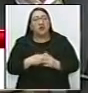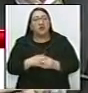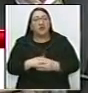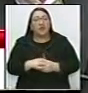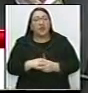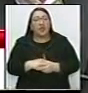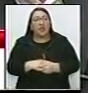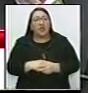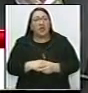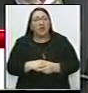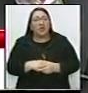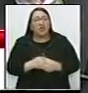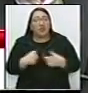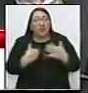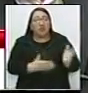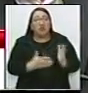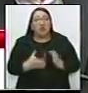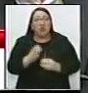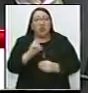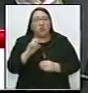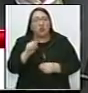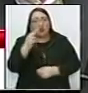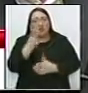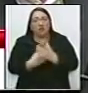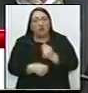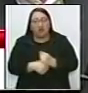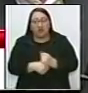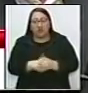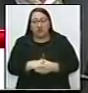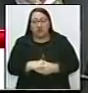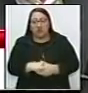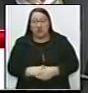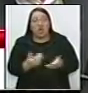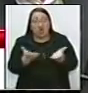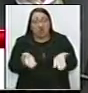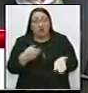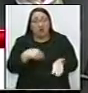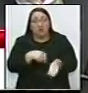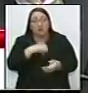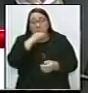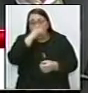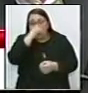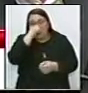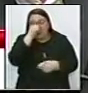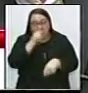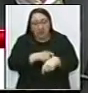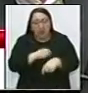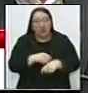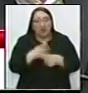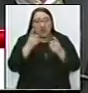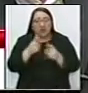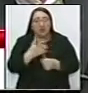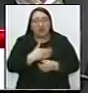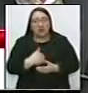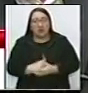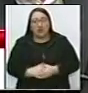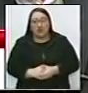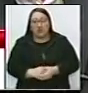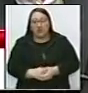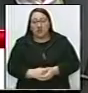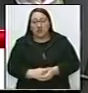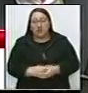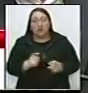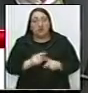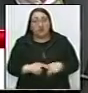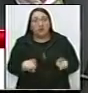la energía de plantear la cuestión de confianza. Y aquí estamos en esa hora decisiva, presidente. Pero